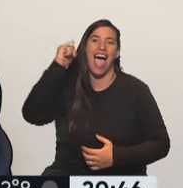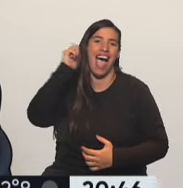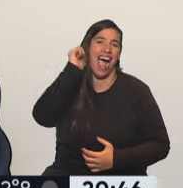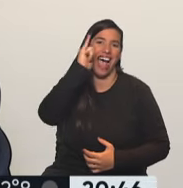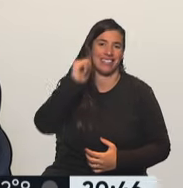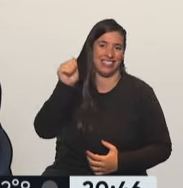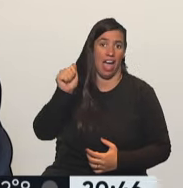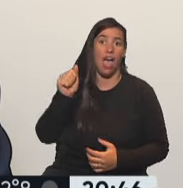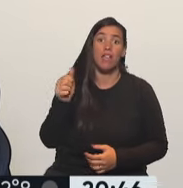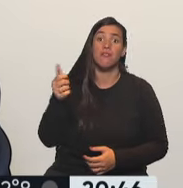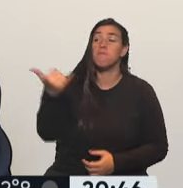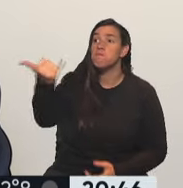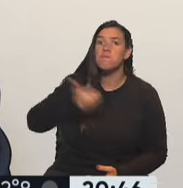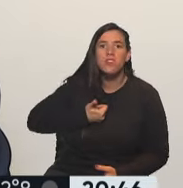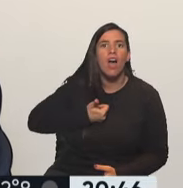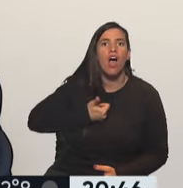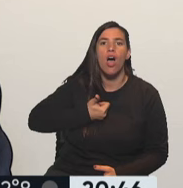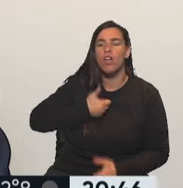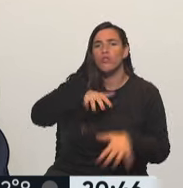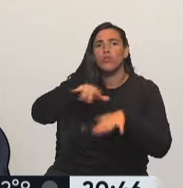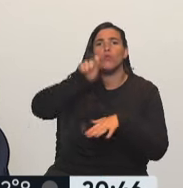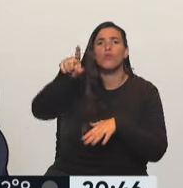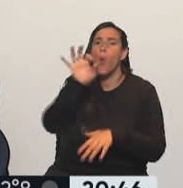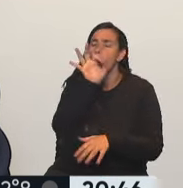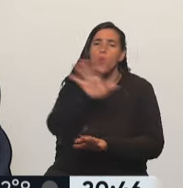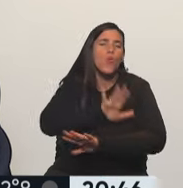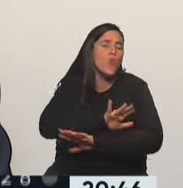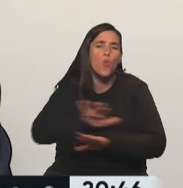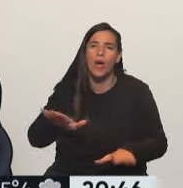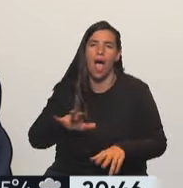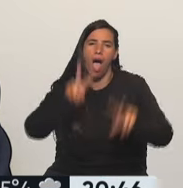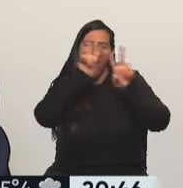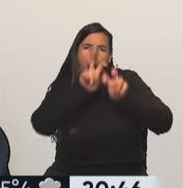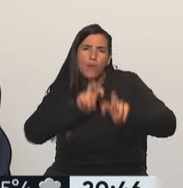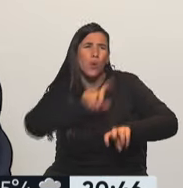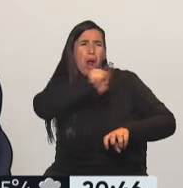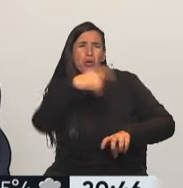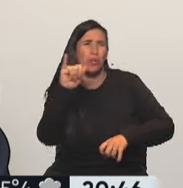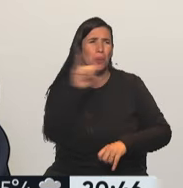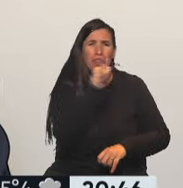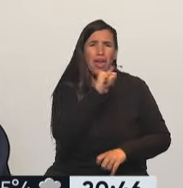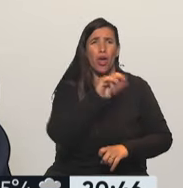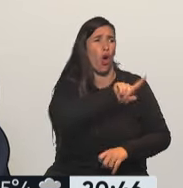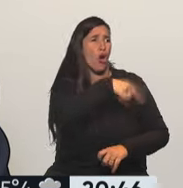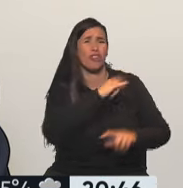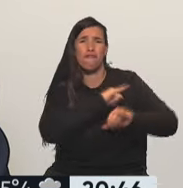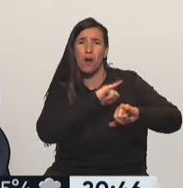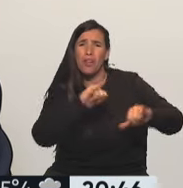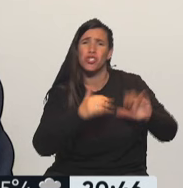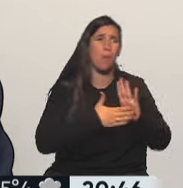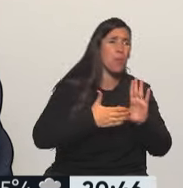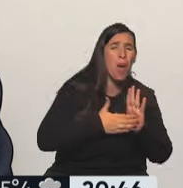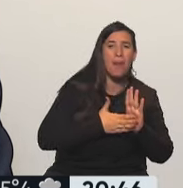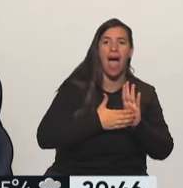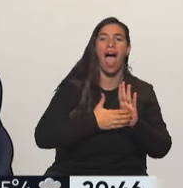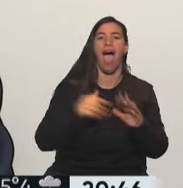su situación. Nos costó averiguar, ver algunos videos y otra información que recibíamos hasta que podíamos